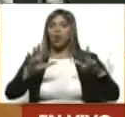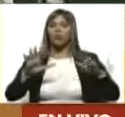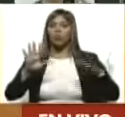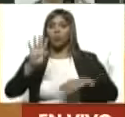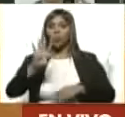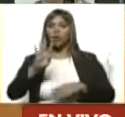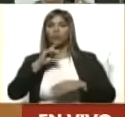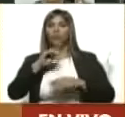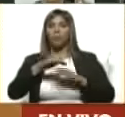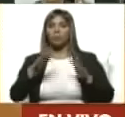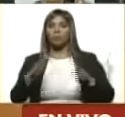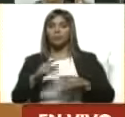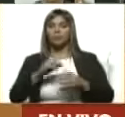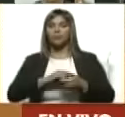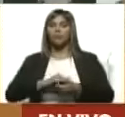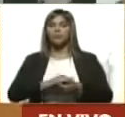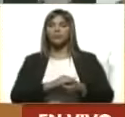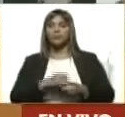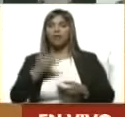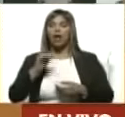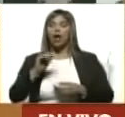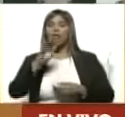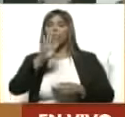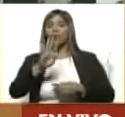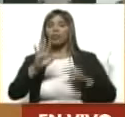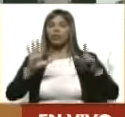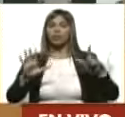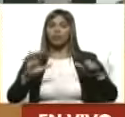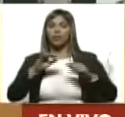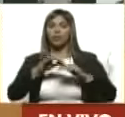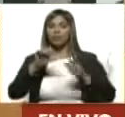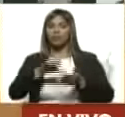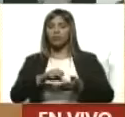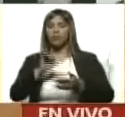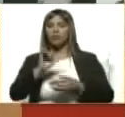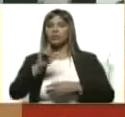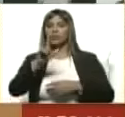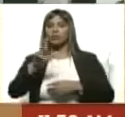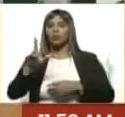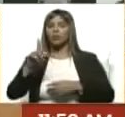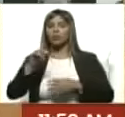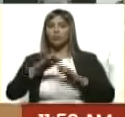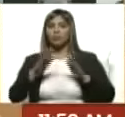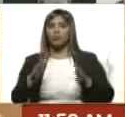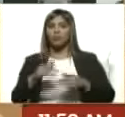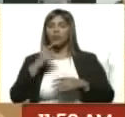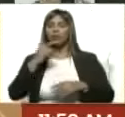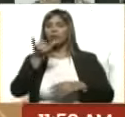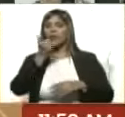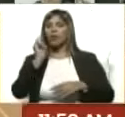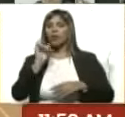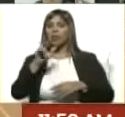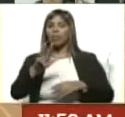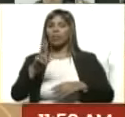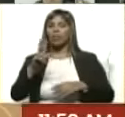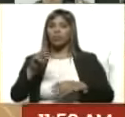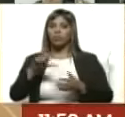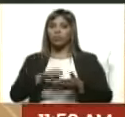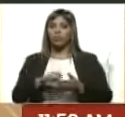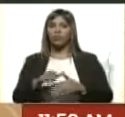mesas. Trujillo tiene 47 centros activos y 131 mesas. Yaracuy tiene 32 centros